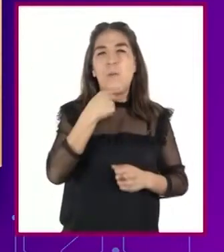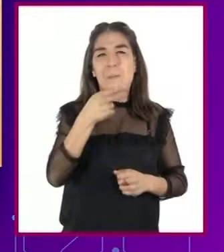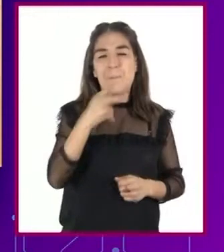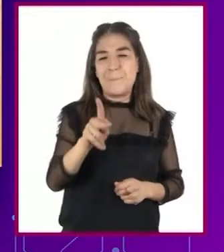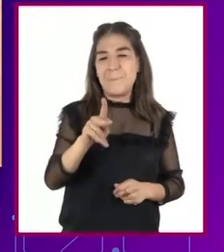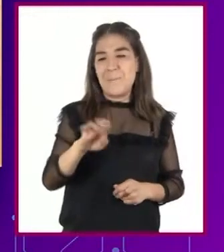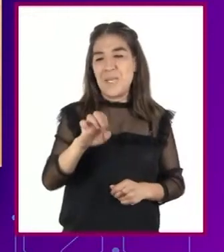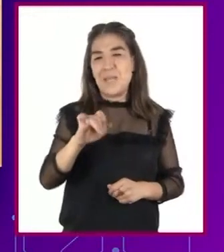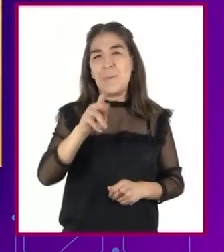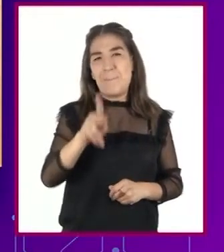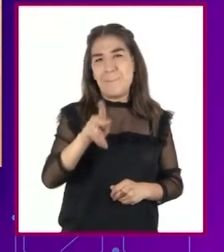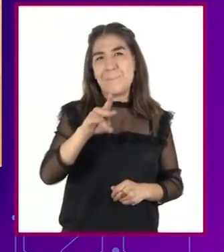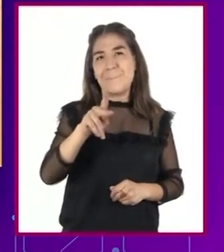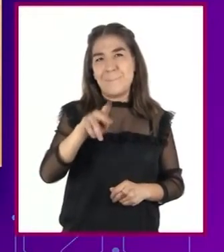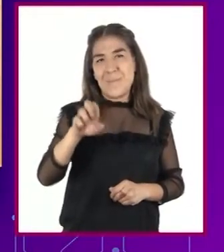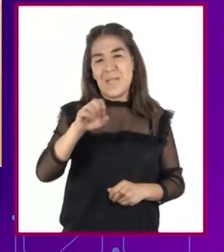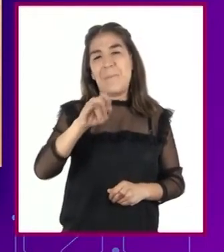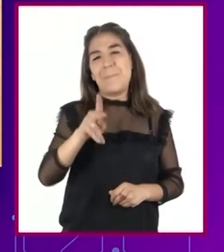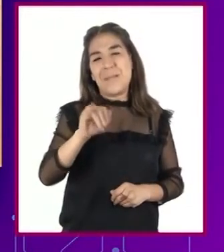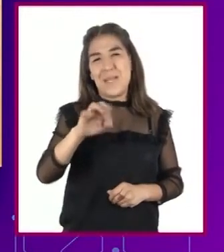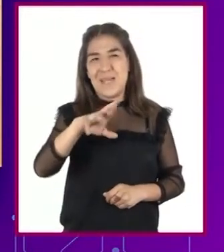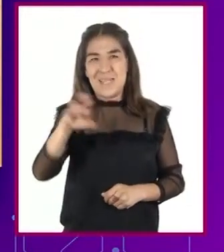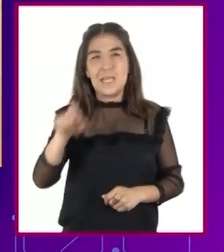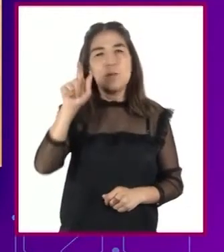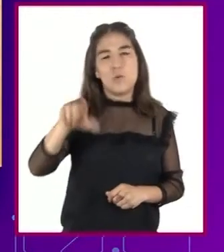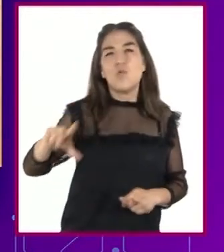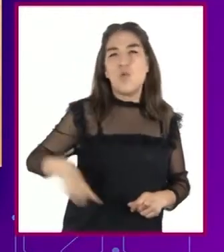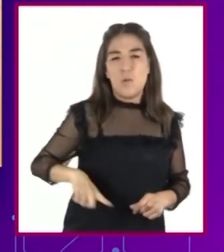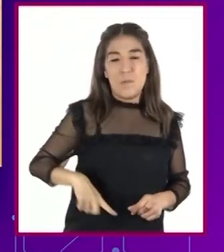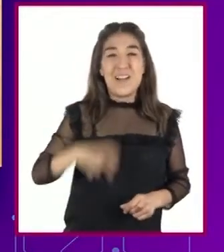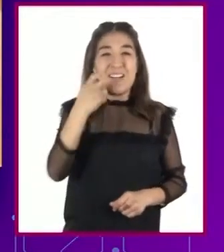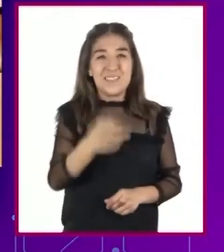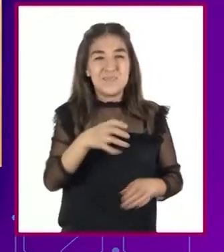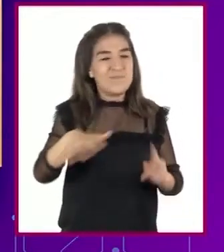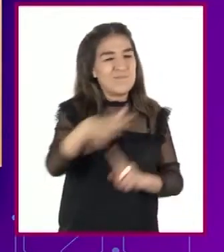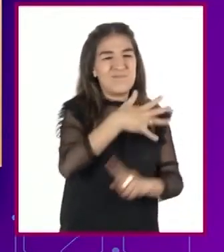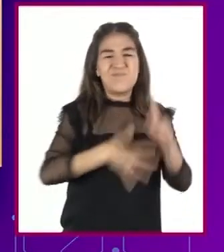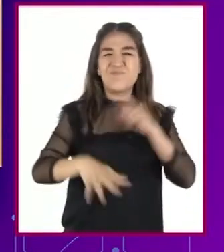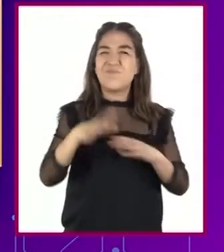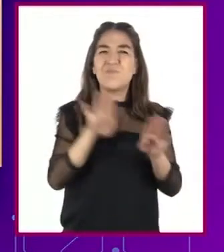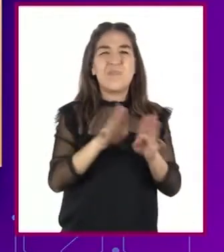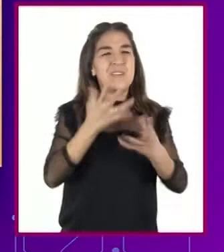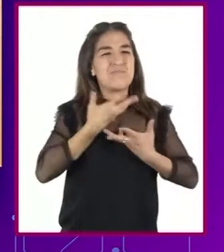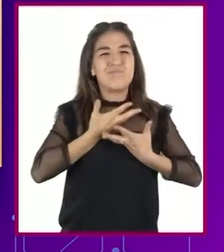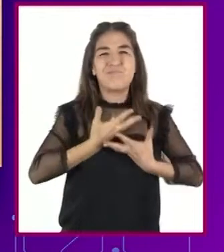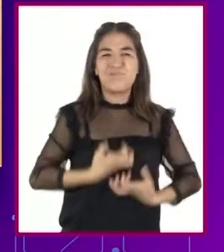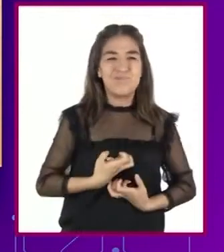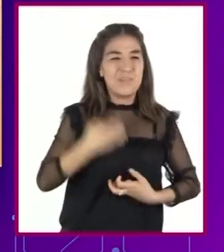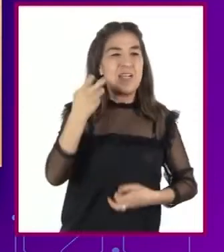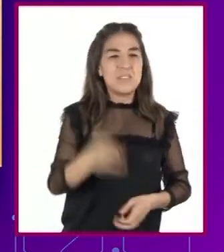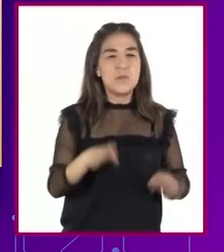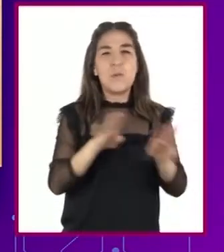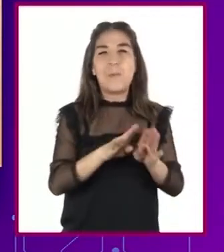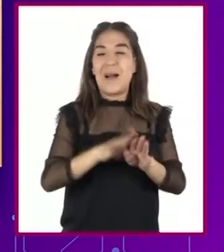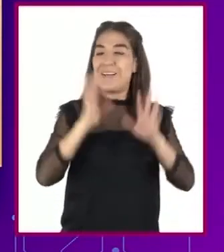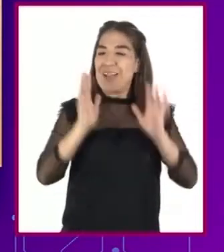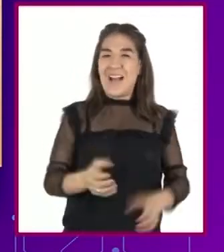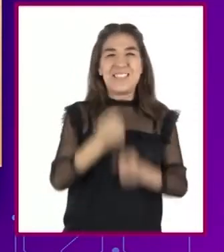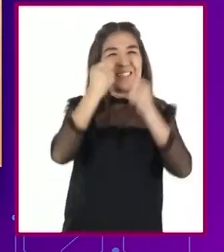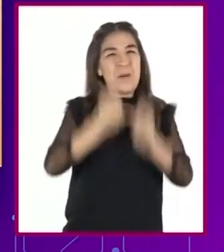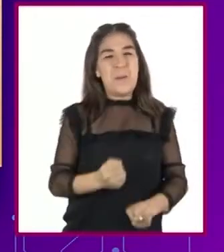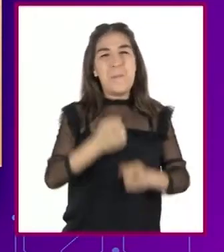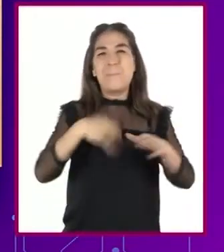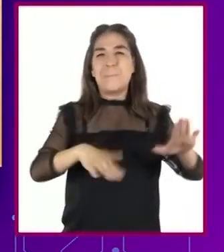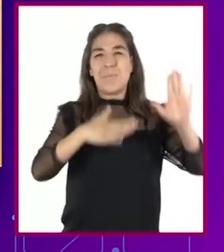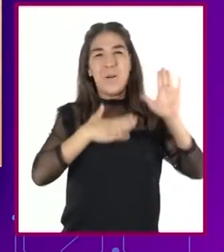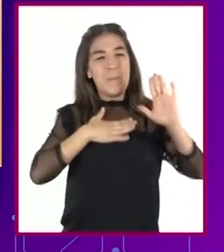gobernante. Como consecuencia, el pueblo se decepcionó profundamente, ya que las promesas de libertad, igualdad